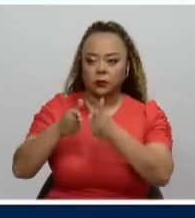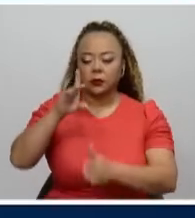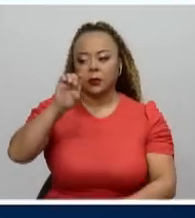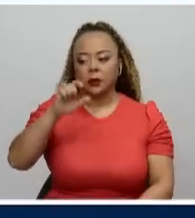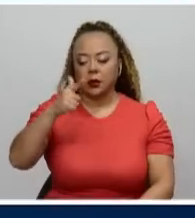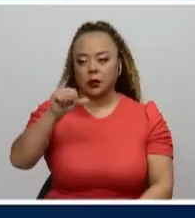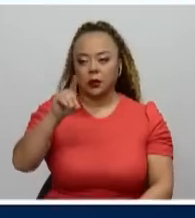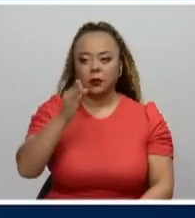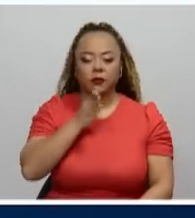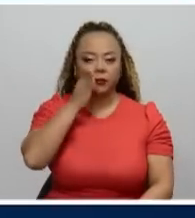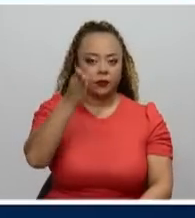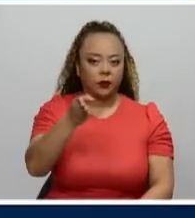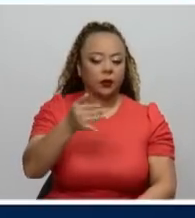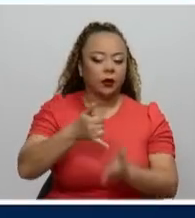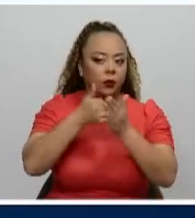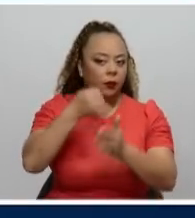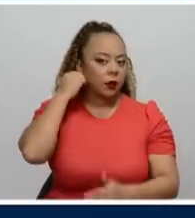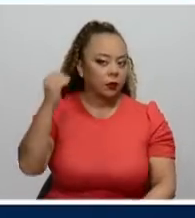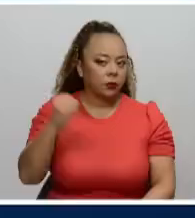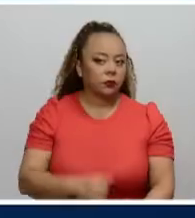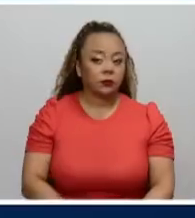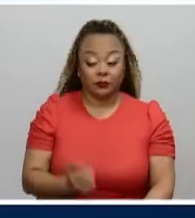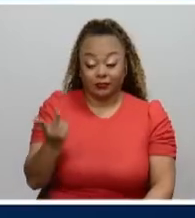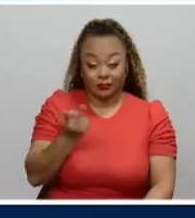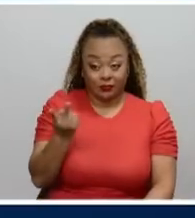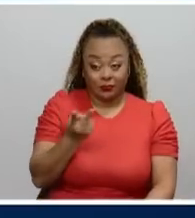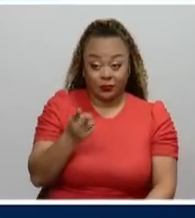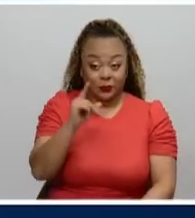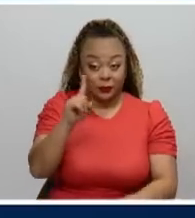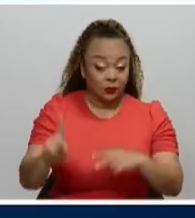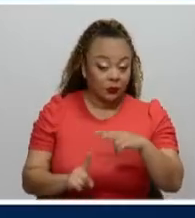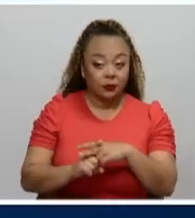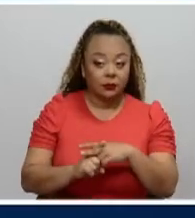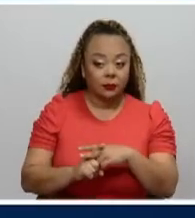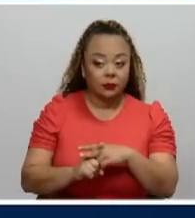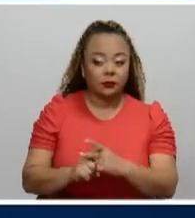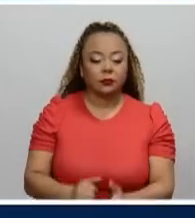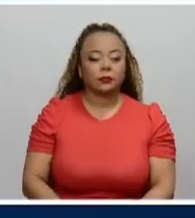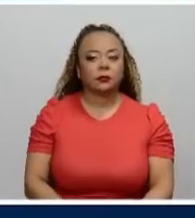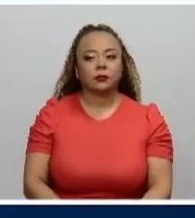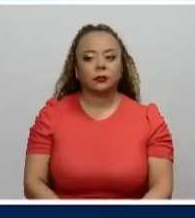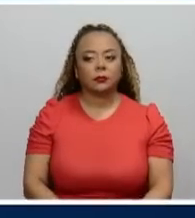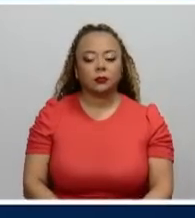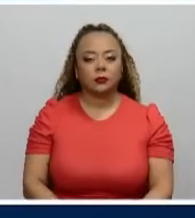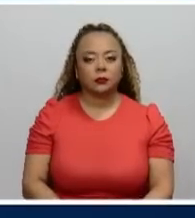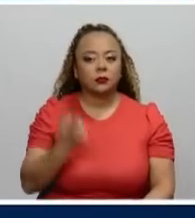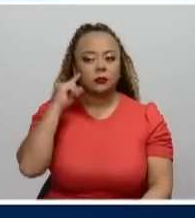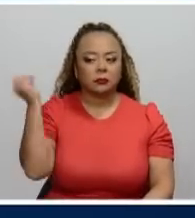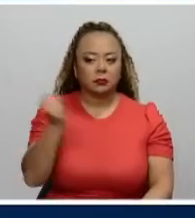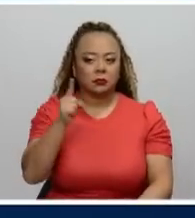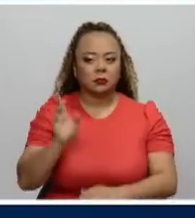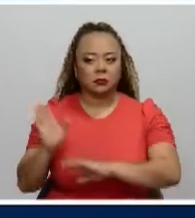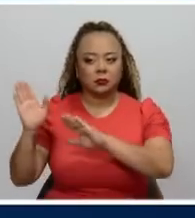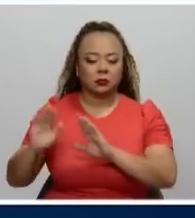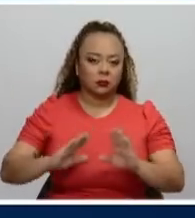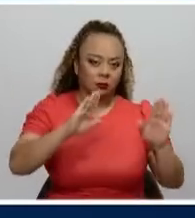lescano fueron a Copa Oro para mí esto es una ingratitud O sea que ninguno de ellos dos esté o sea para que de verdad para traer un portero porque